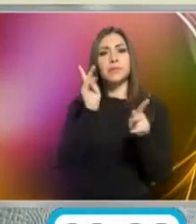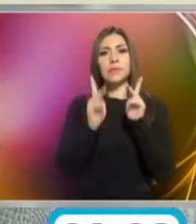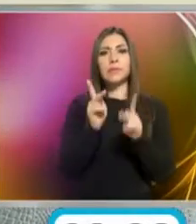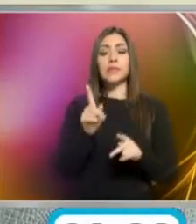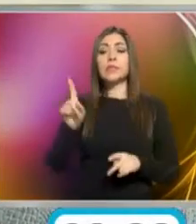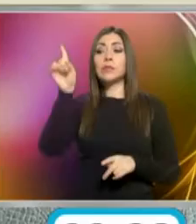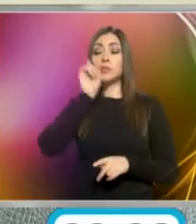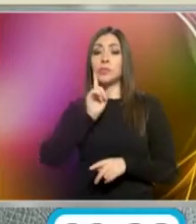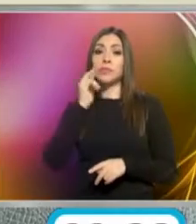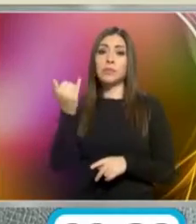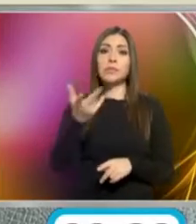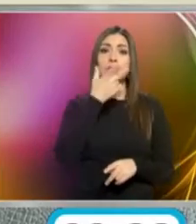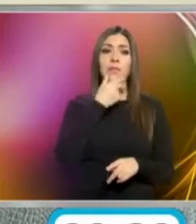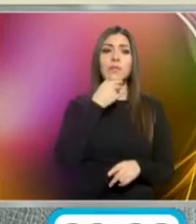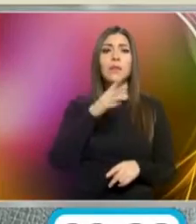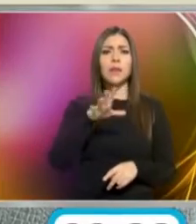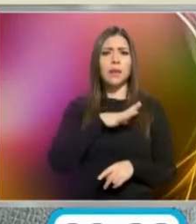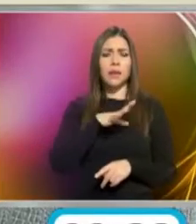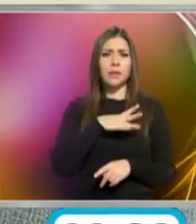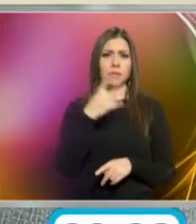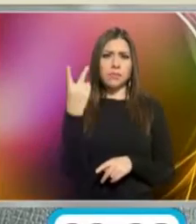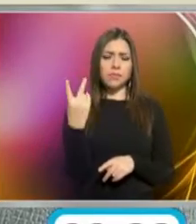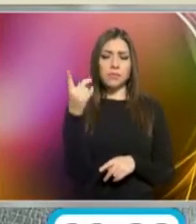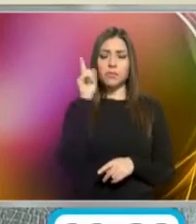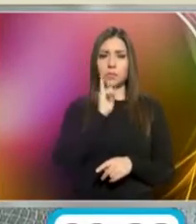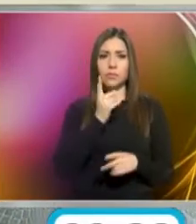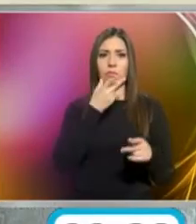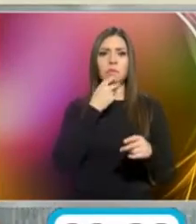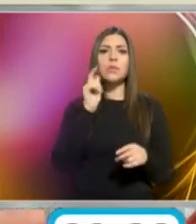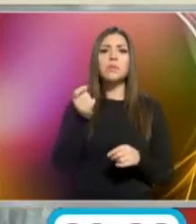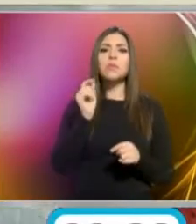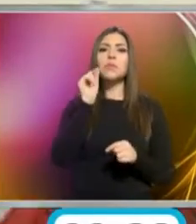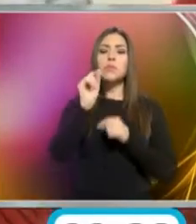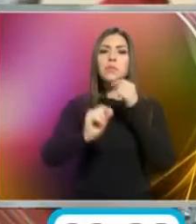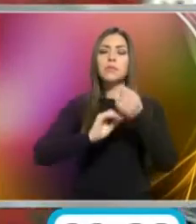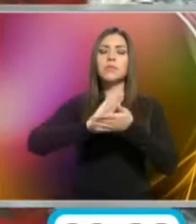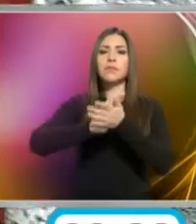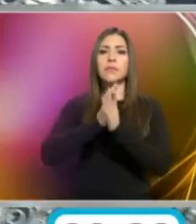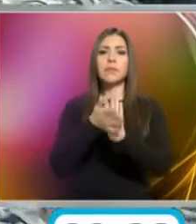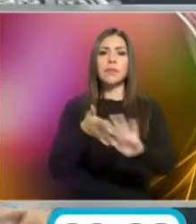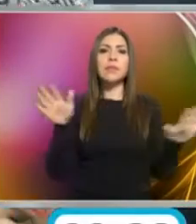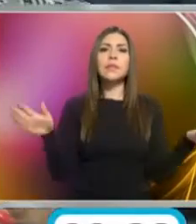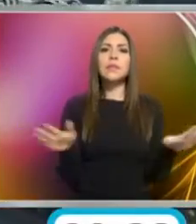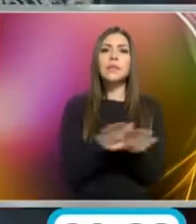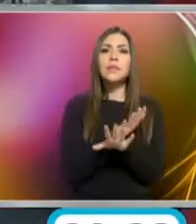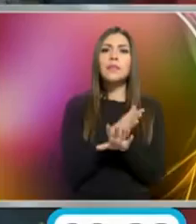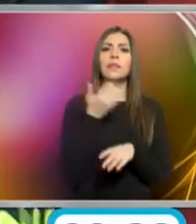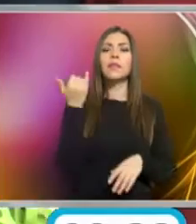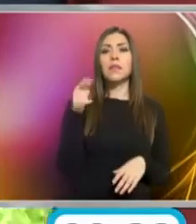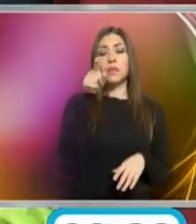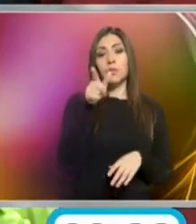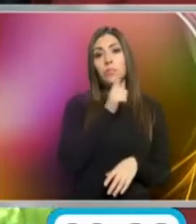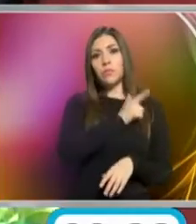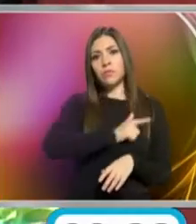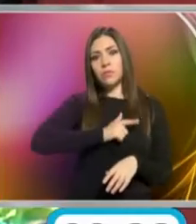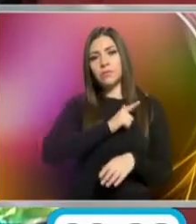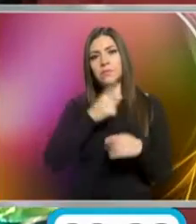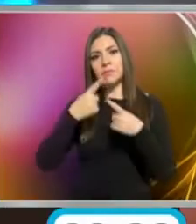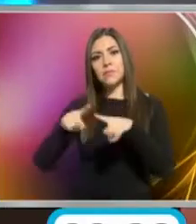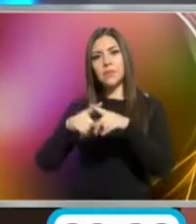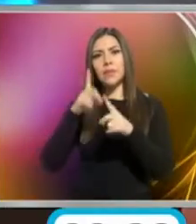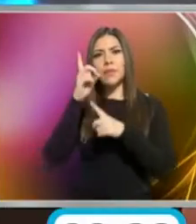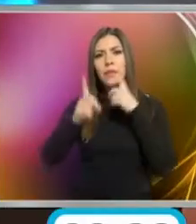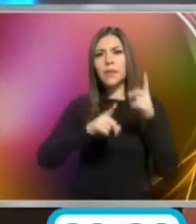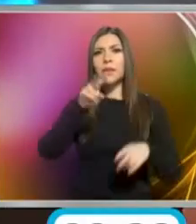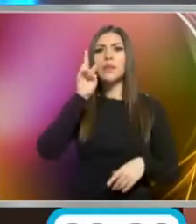mujeres, ¿hay algo en los géneros que se ha ido pues cambiando con el paso del tiempo? Y por ejemplo, a ti que te gustan mucho los deportes, Liliana, ¿te has